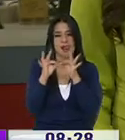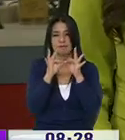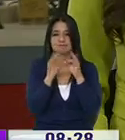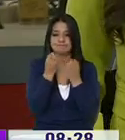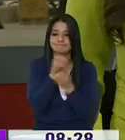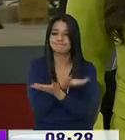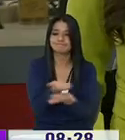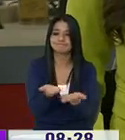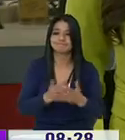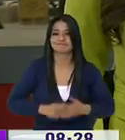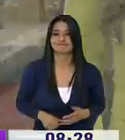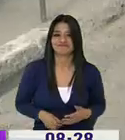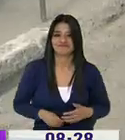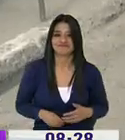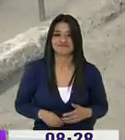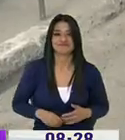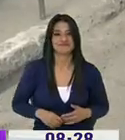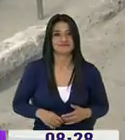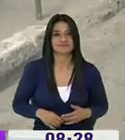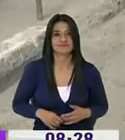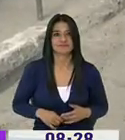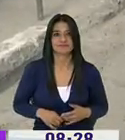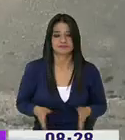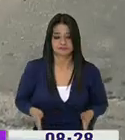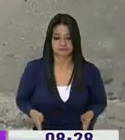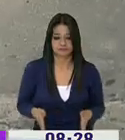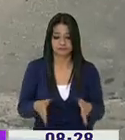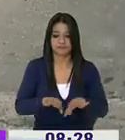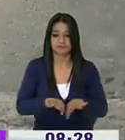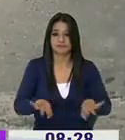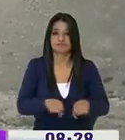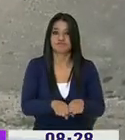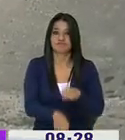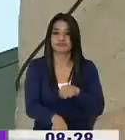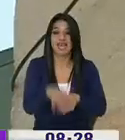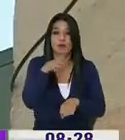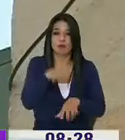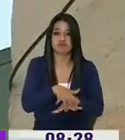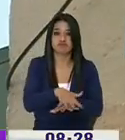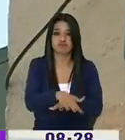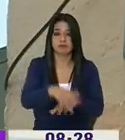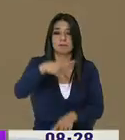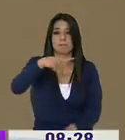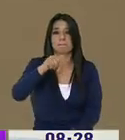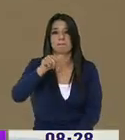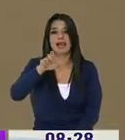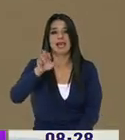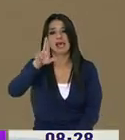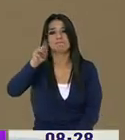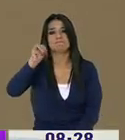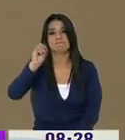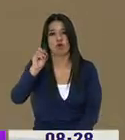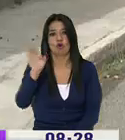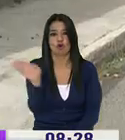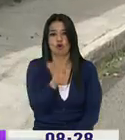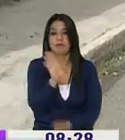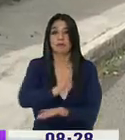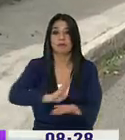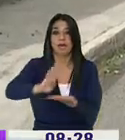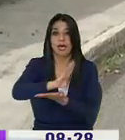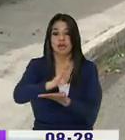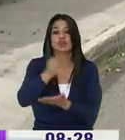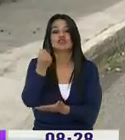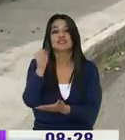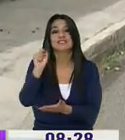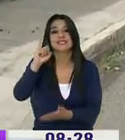reparación. La fuga de agua se encuentra exactamente sobre la calle Palermo y Florencia en el barrio Sierra Hermosa, en